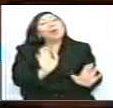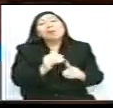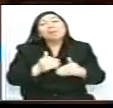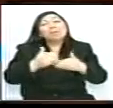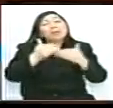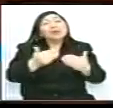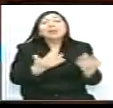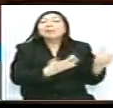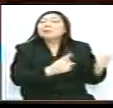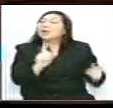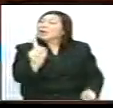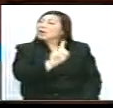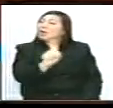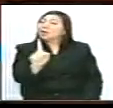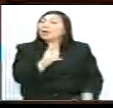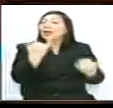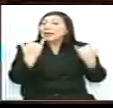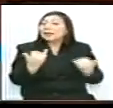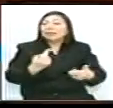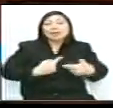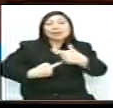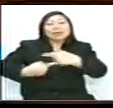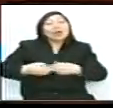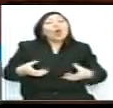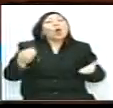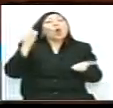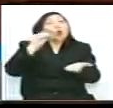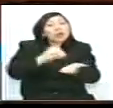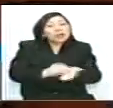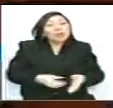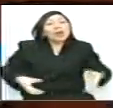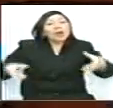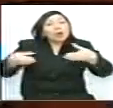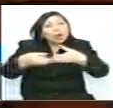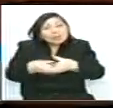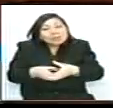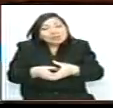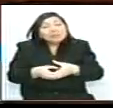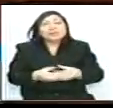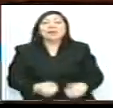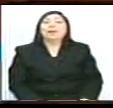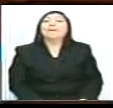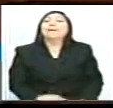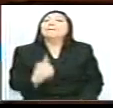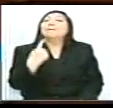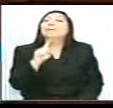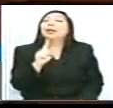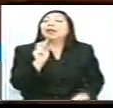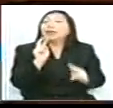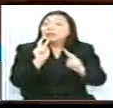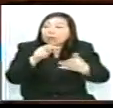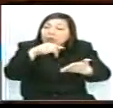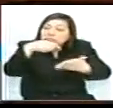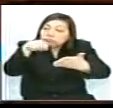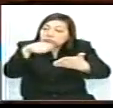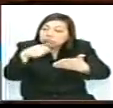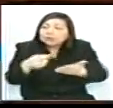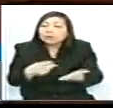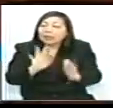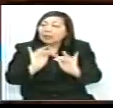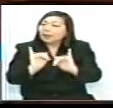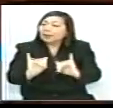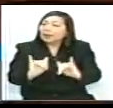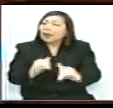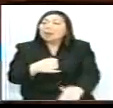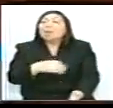prosperar en este Congreso. Esto debe de regresar a la Comisión Presidenta y debe regresar para que sea observada